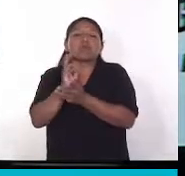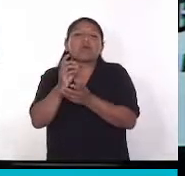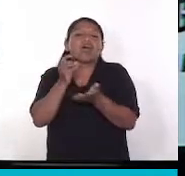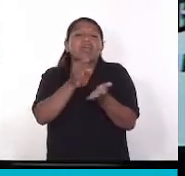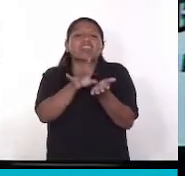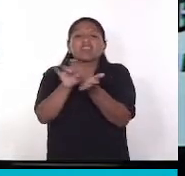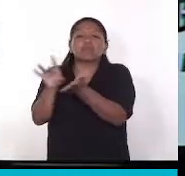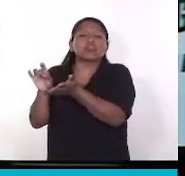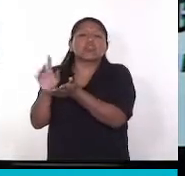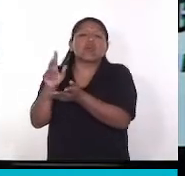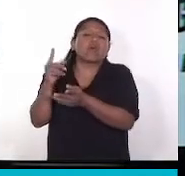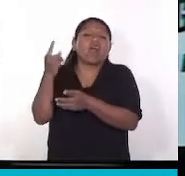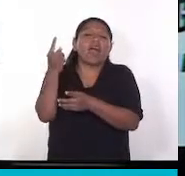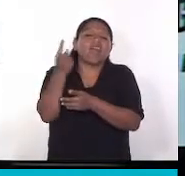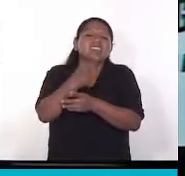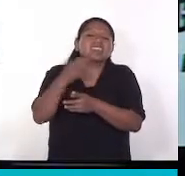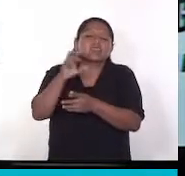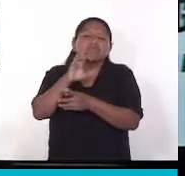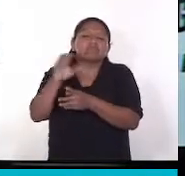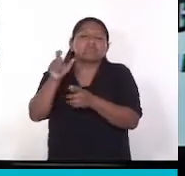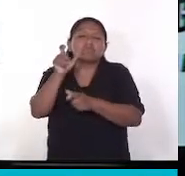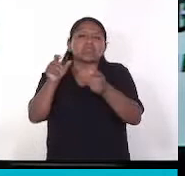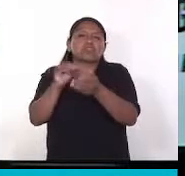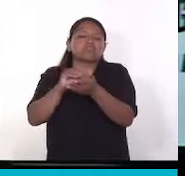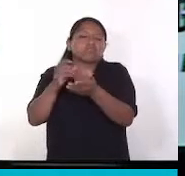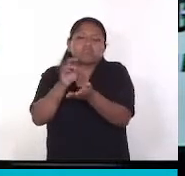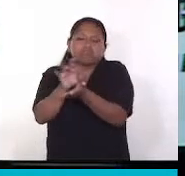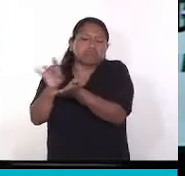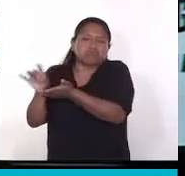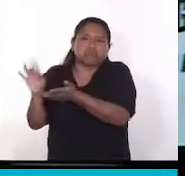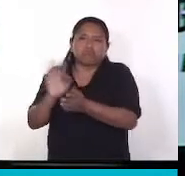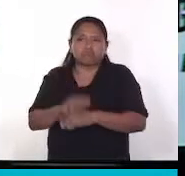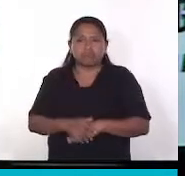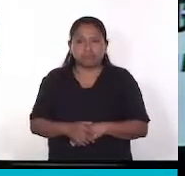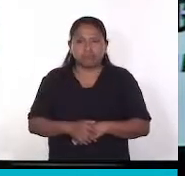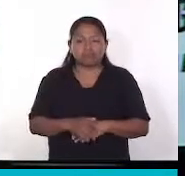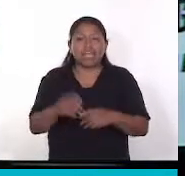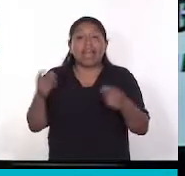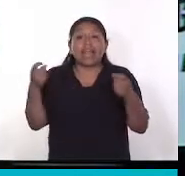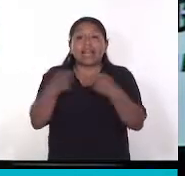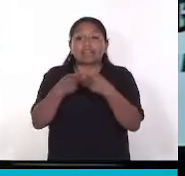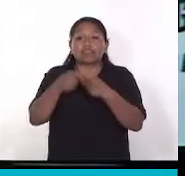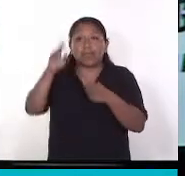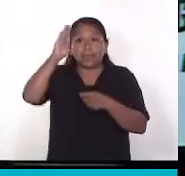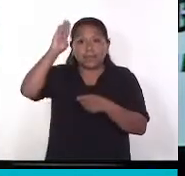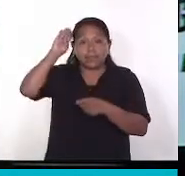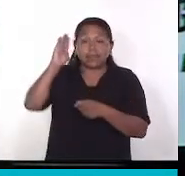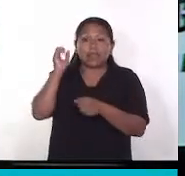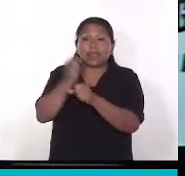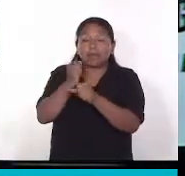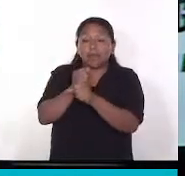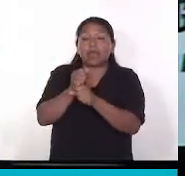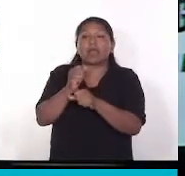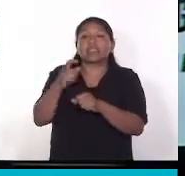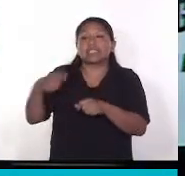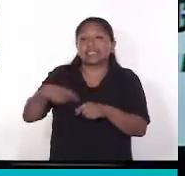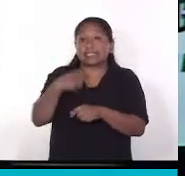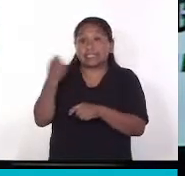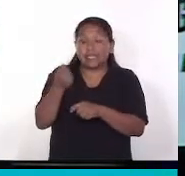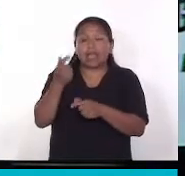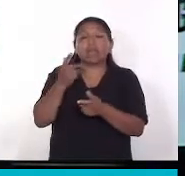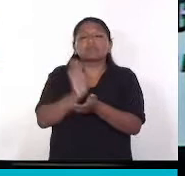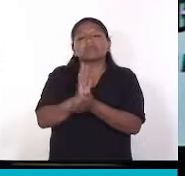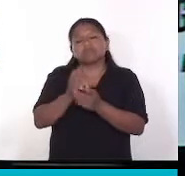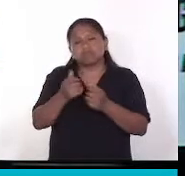trabajadores contratados. La Asociación de Empleados Municipales de Berazategui, es un sindicato de reciente constitución, encabezó